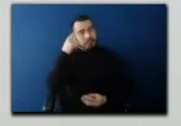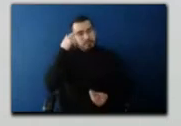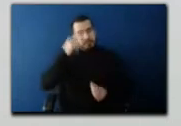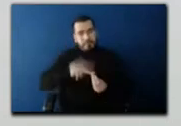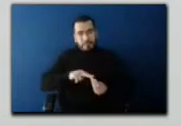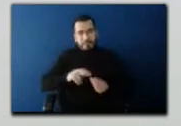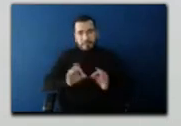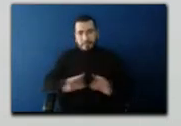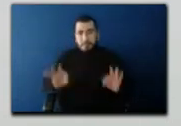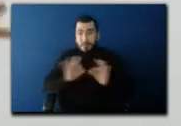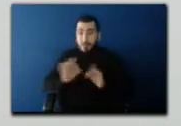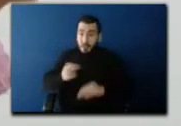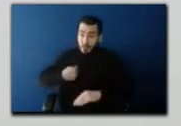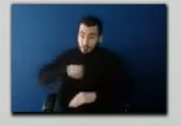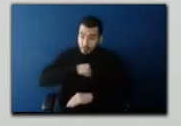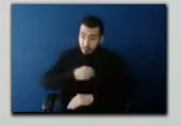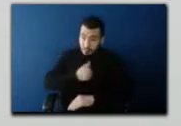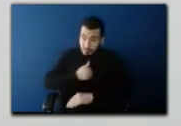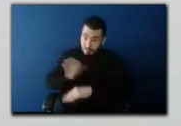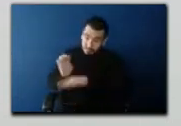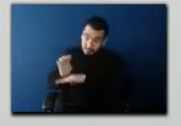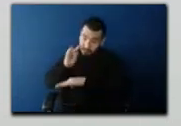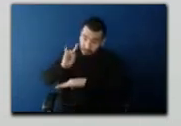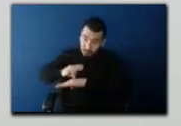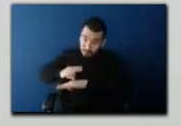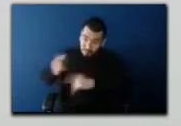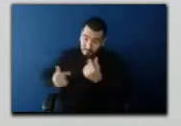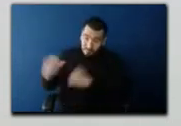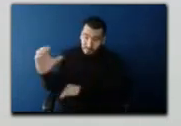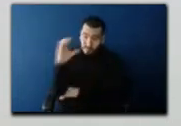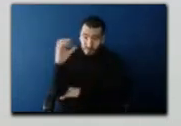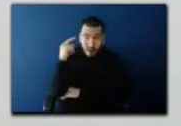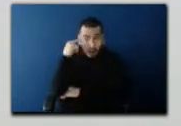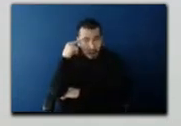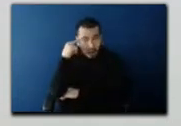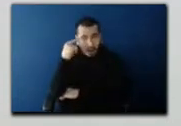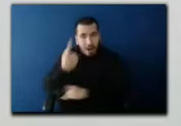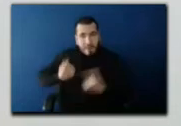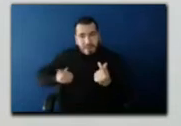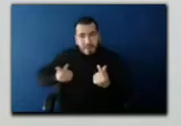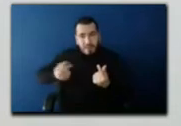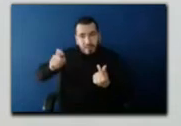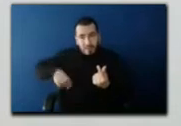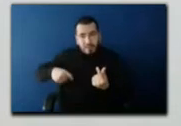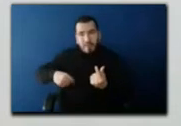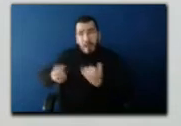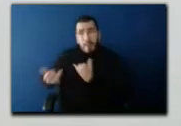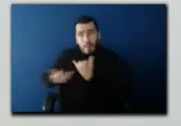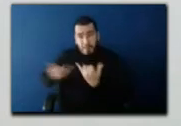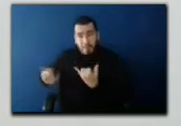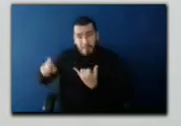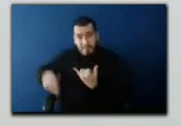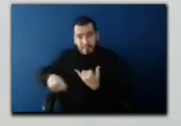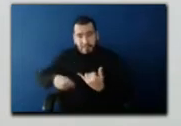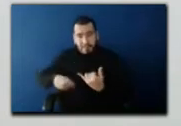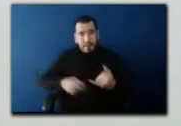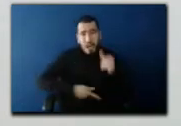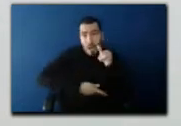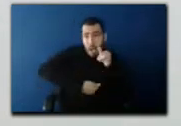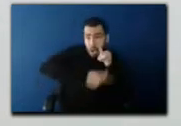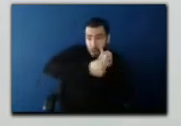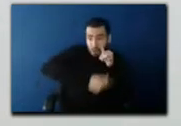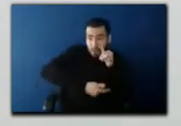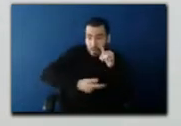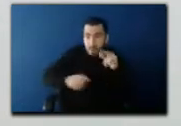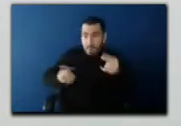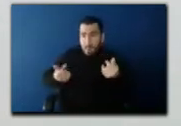Nosotros desde la superintendencia creemos que el efectivo debe seguir existiendo. Pensar una economía sin efectivo es muy complejo, sobre todo en un